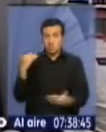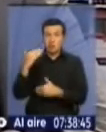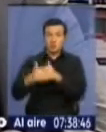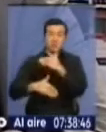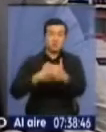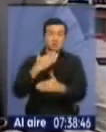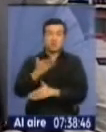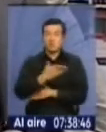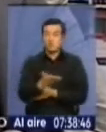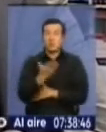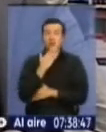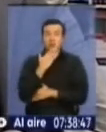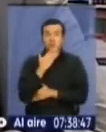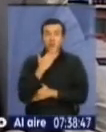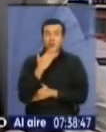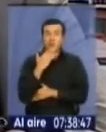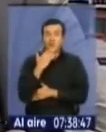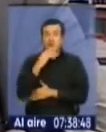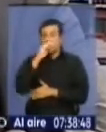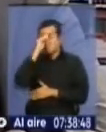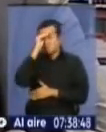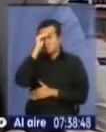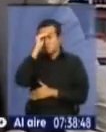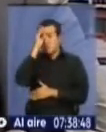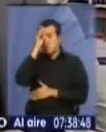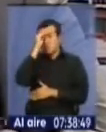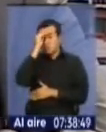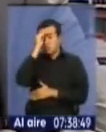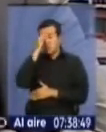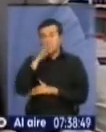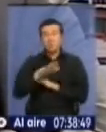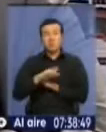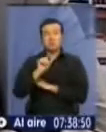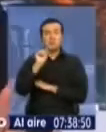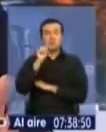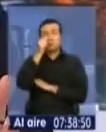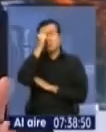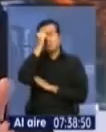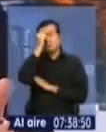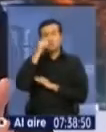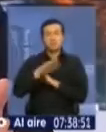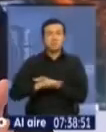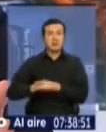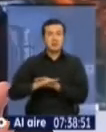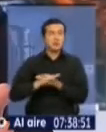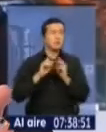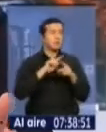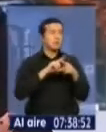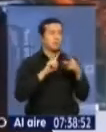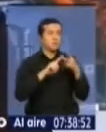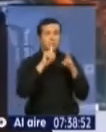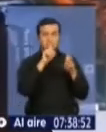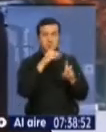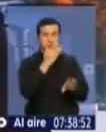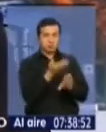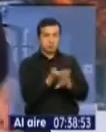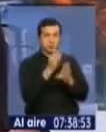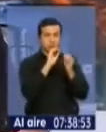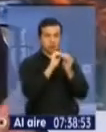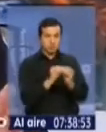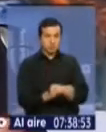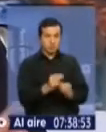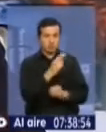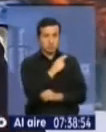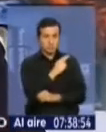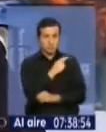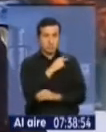saliendo con conocimientos también, digamos, escasos. Te planteo ahí dos temas, mi querido Ramiro, en términos de la formación